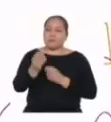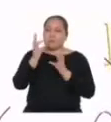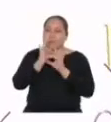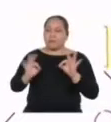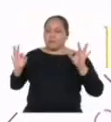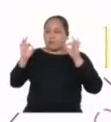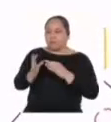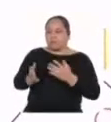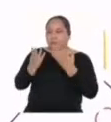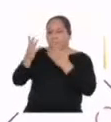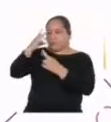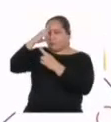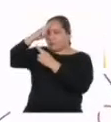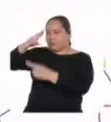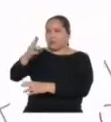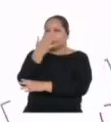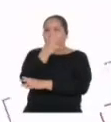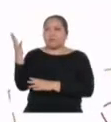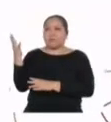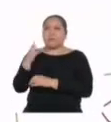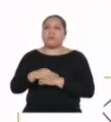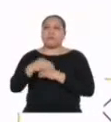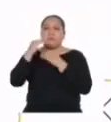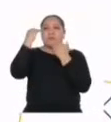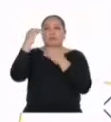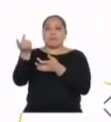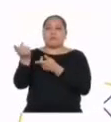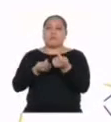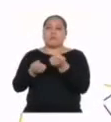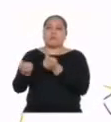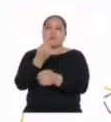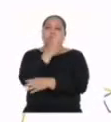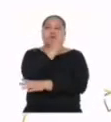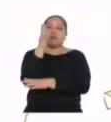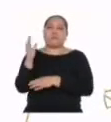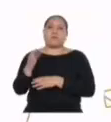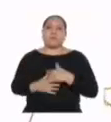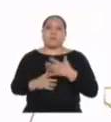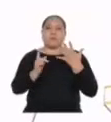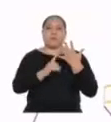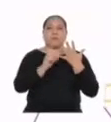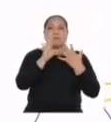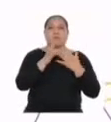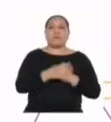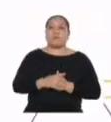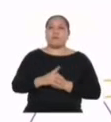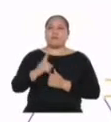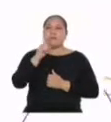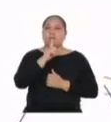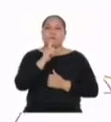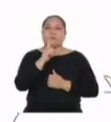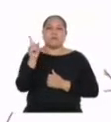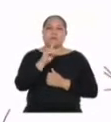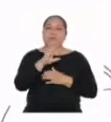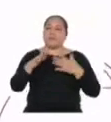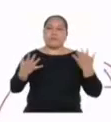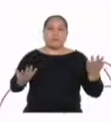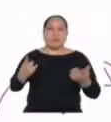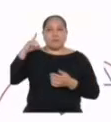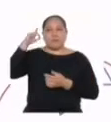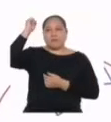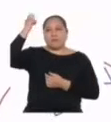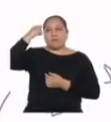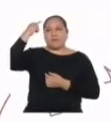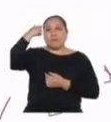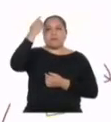del patrimonio natural y limitadas capacidades para el manejo de sus bosques. 5. Insuficientes o